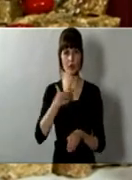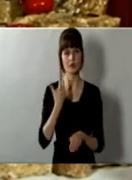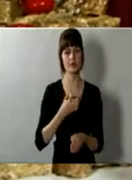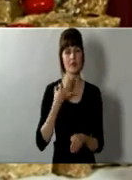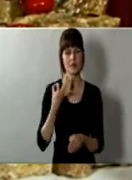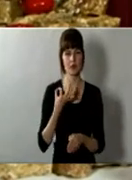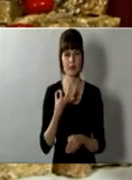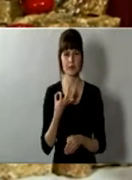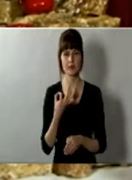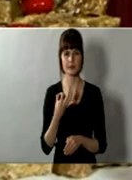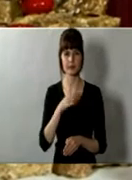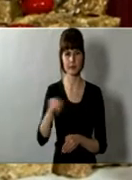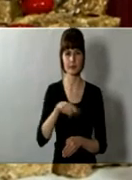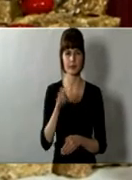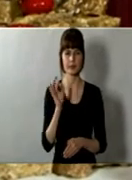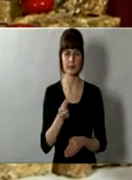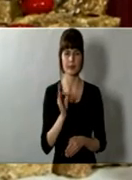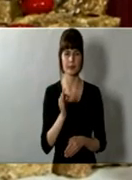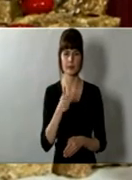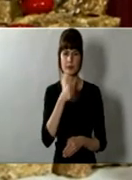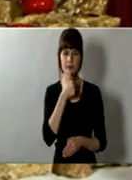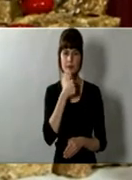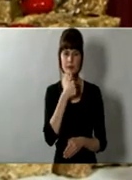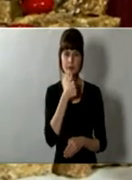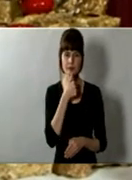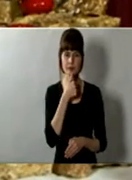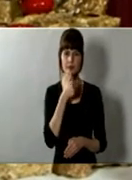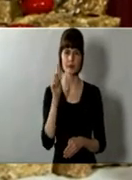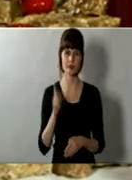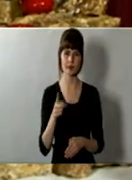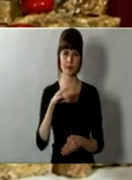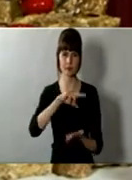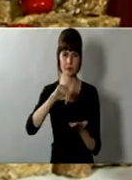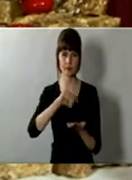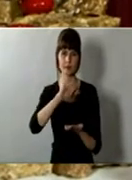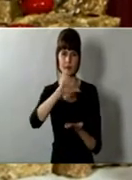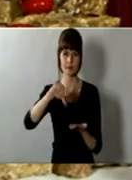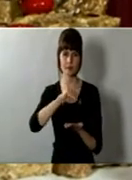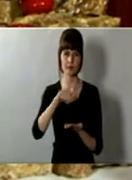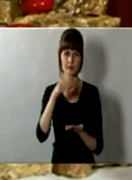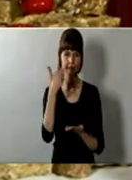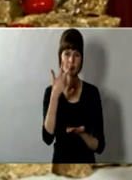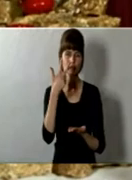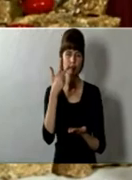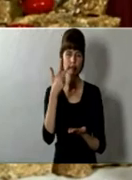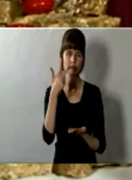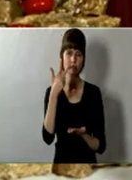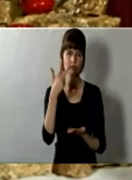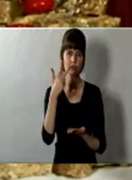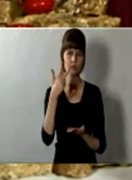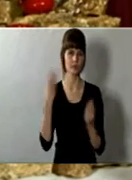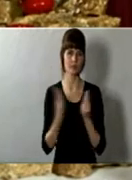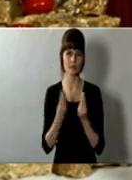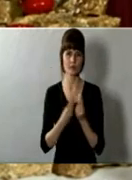Nosotros sabemos Que tanto el agua Como la sal Y el aceite Son tres elementos Que a diario Los